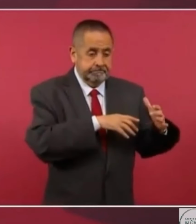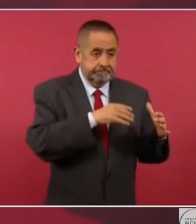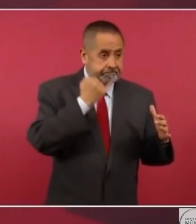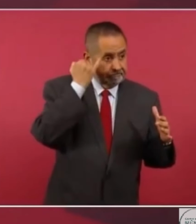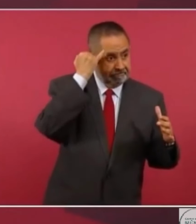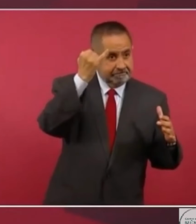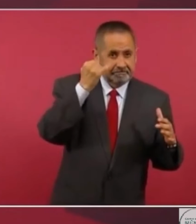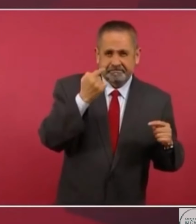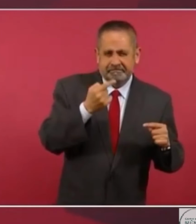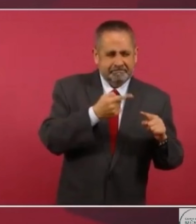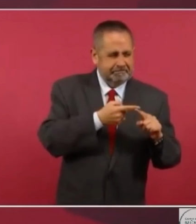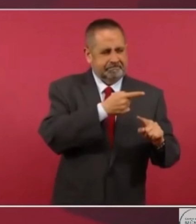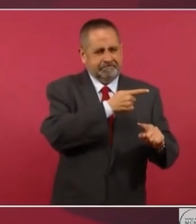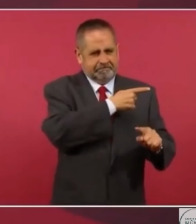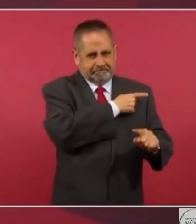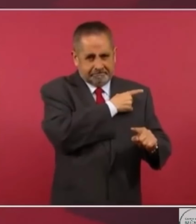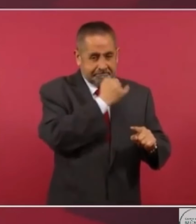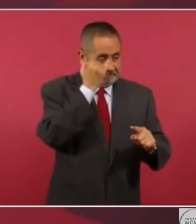en los últimos tiempos